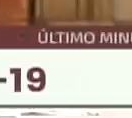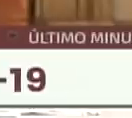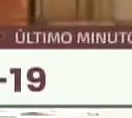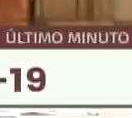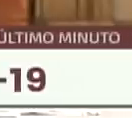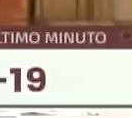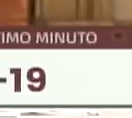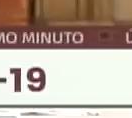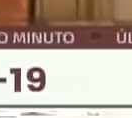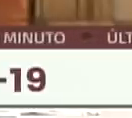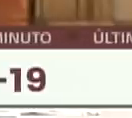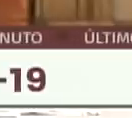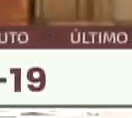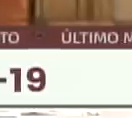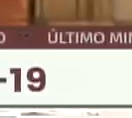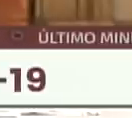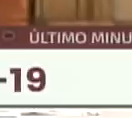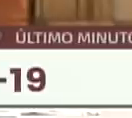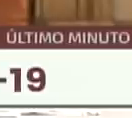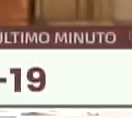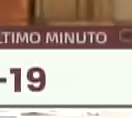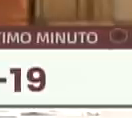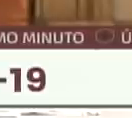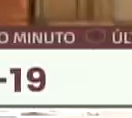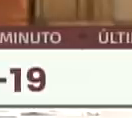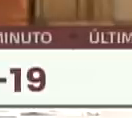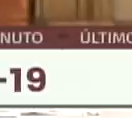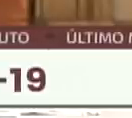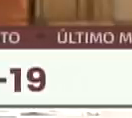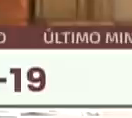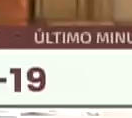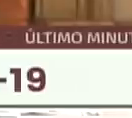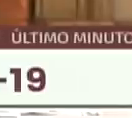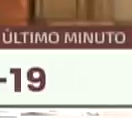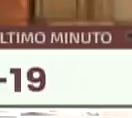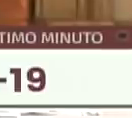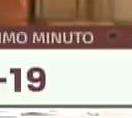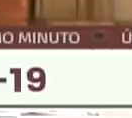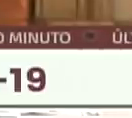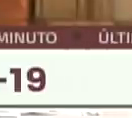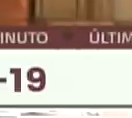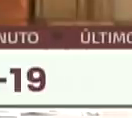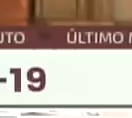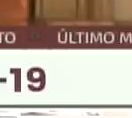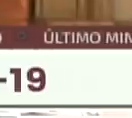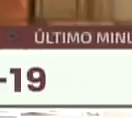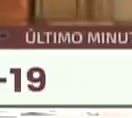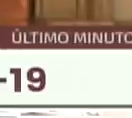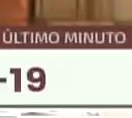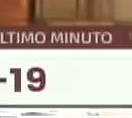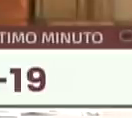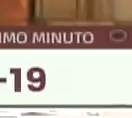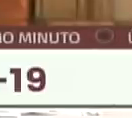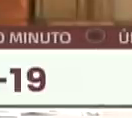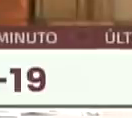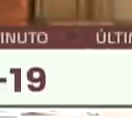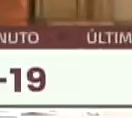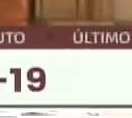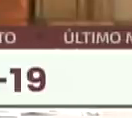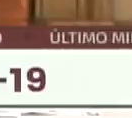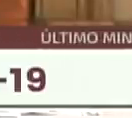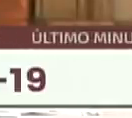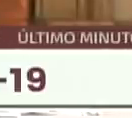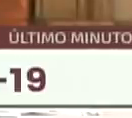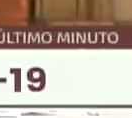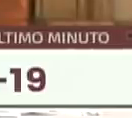periodista felicitamos a todos los comunicadores a quienes a través de su palabra de la verdad defienden el